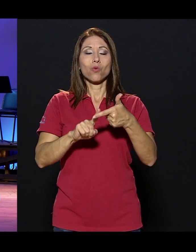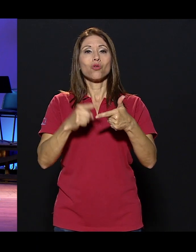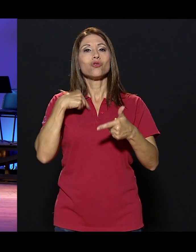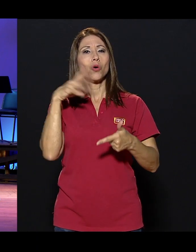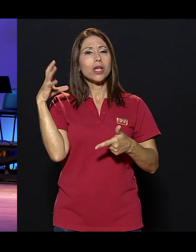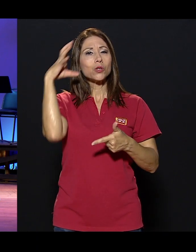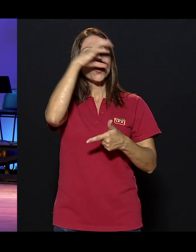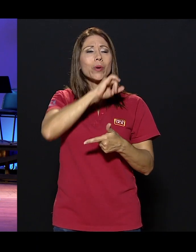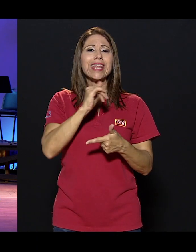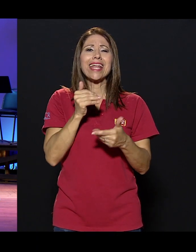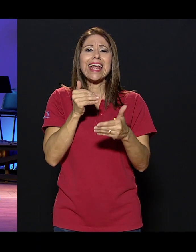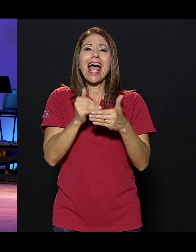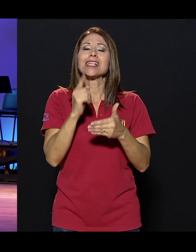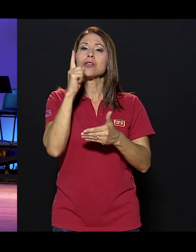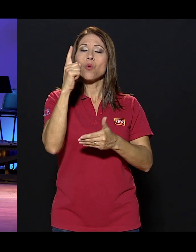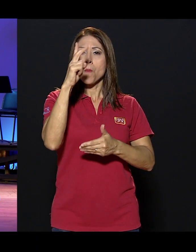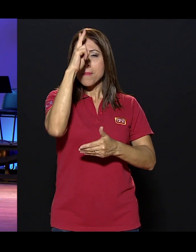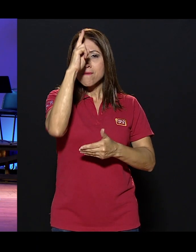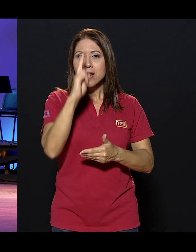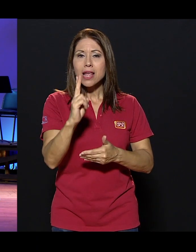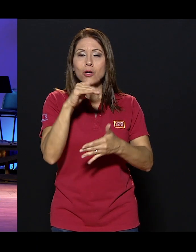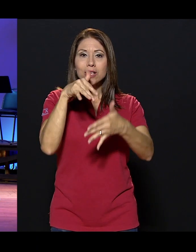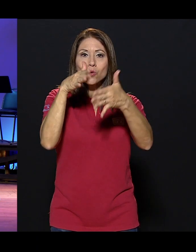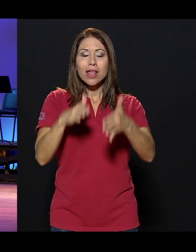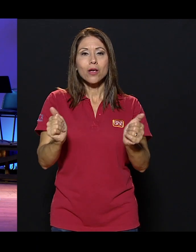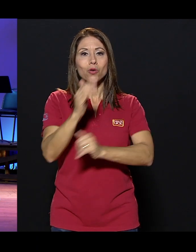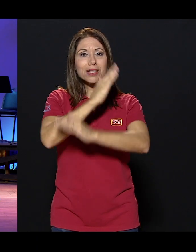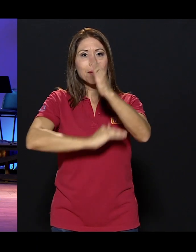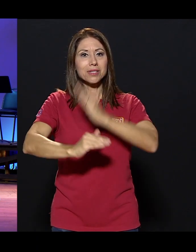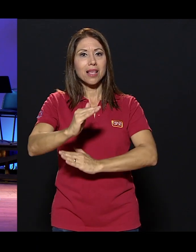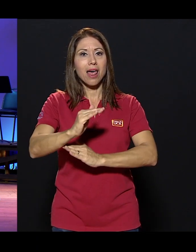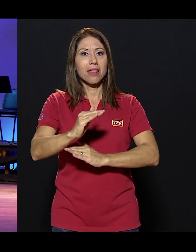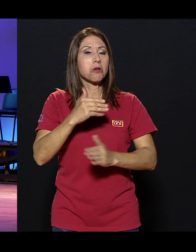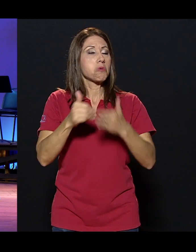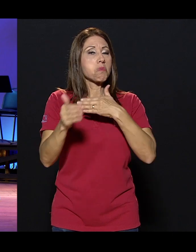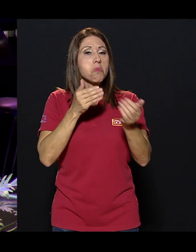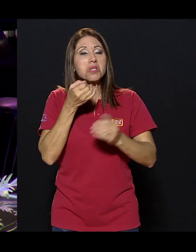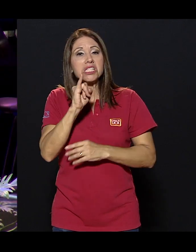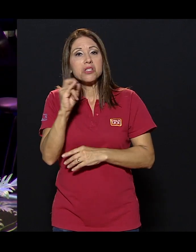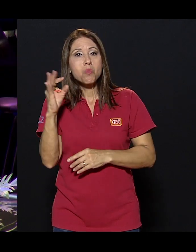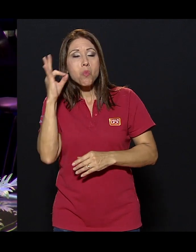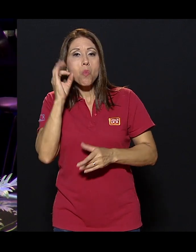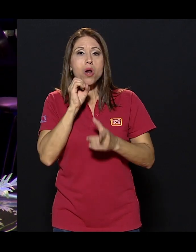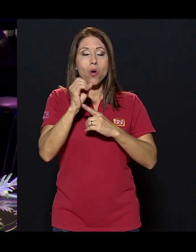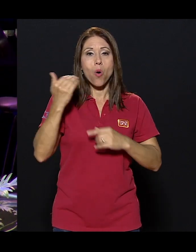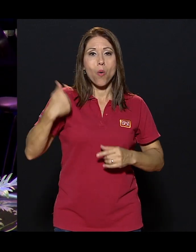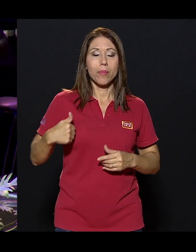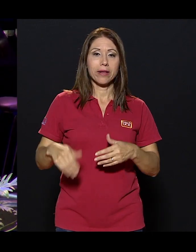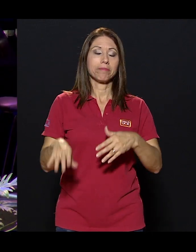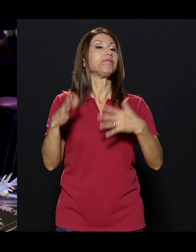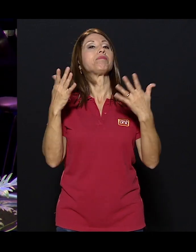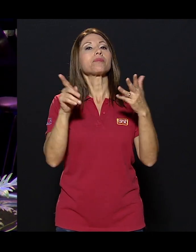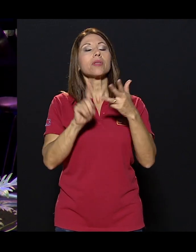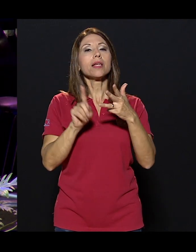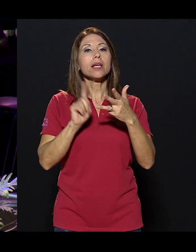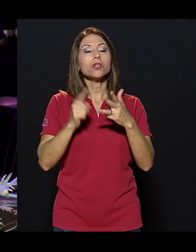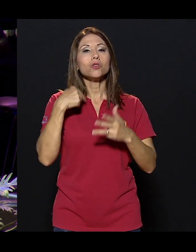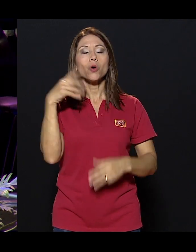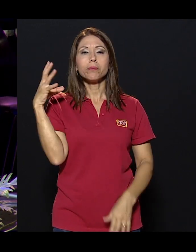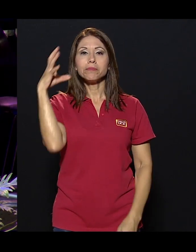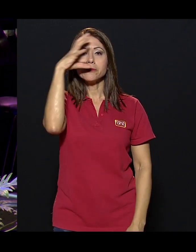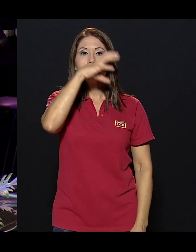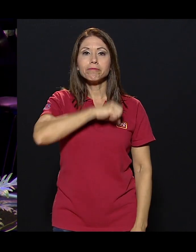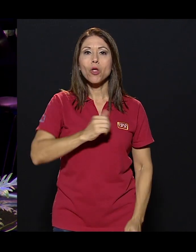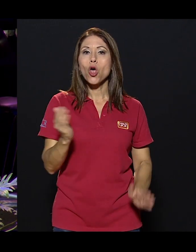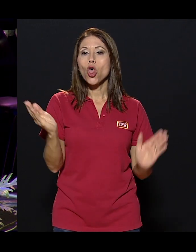privilegio casi ser estudiante con discapacidad de la educación superior, más allá de ser una mujer o un hombre. Y cuarto, descubrí que había